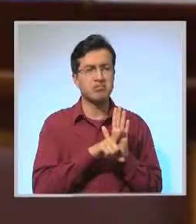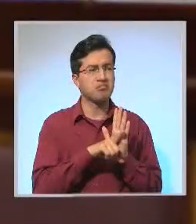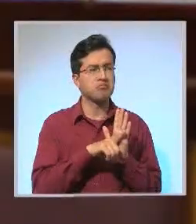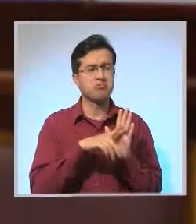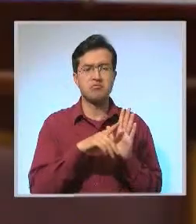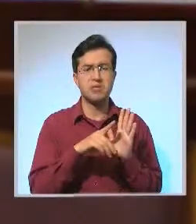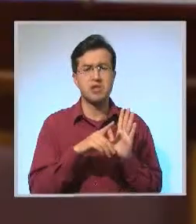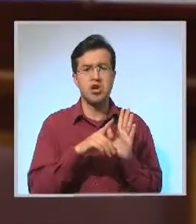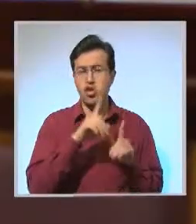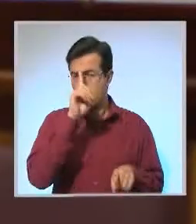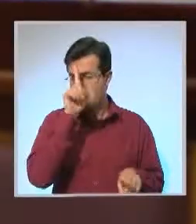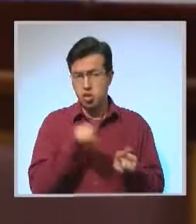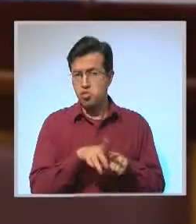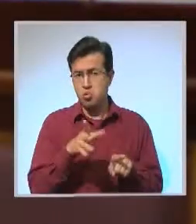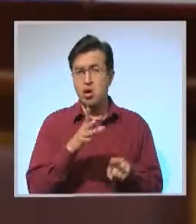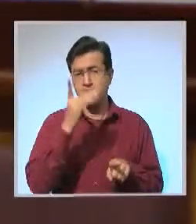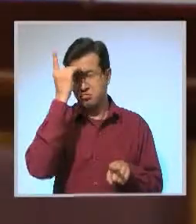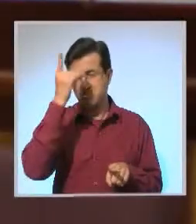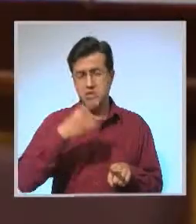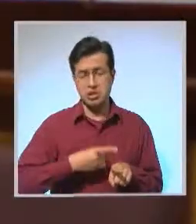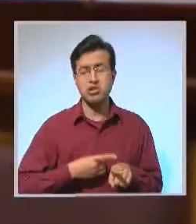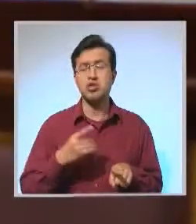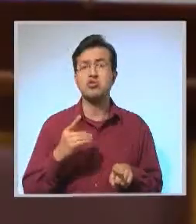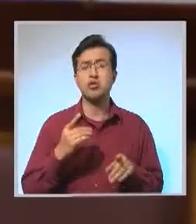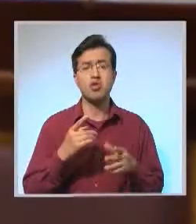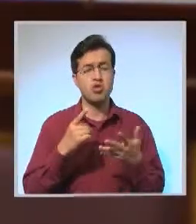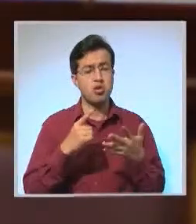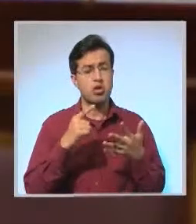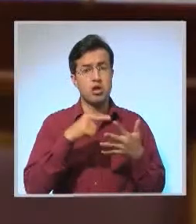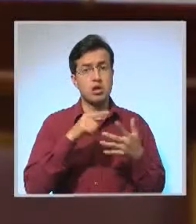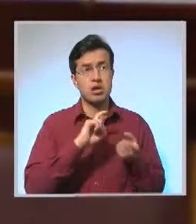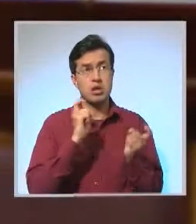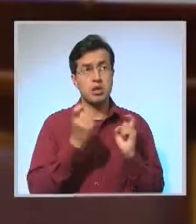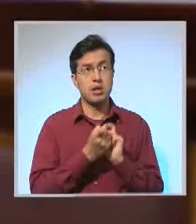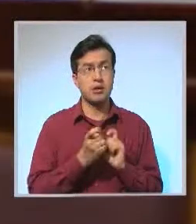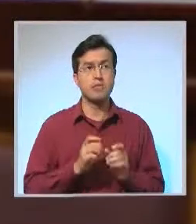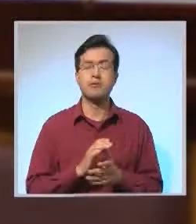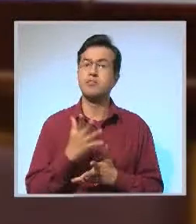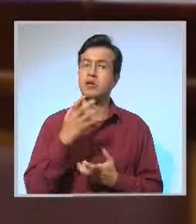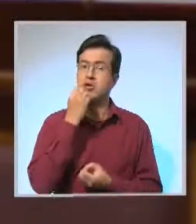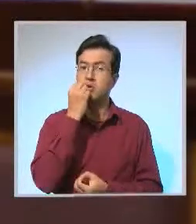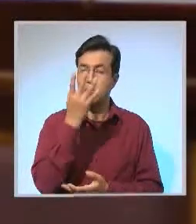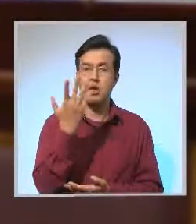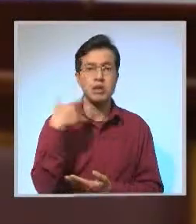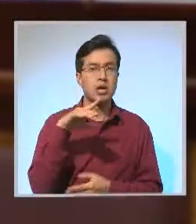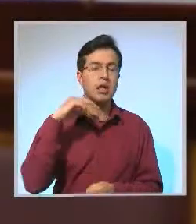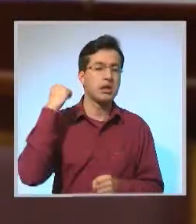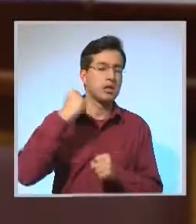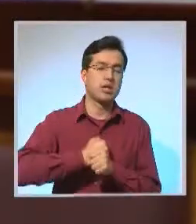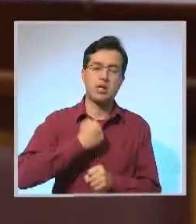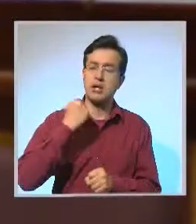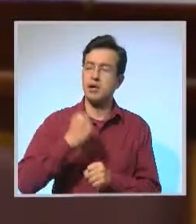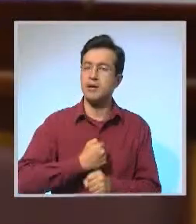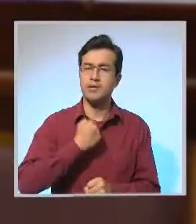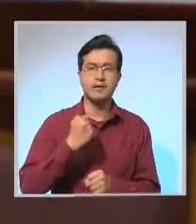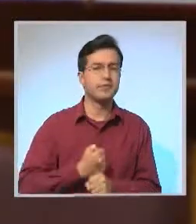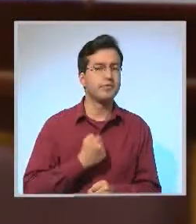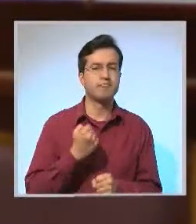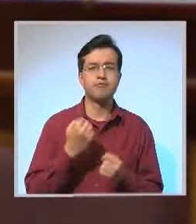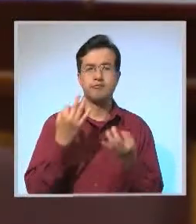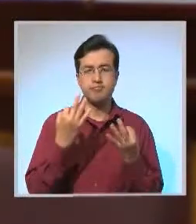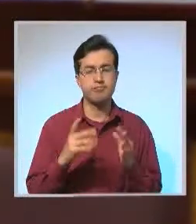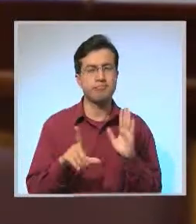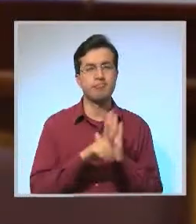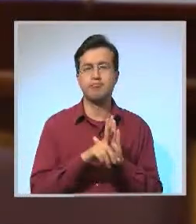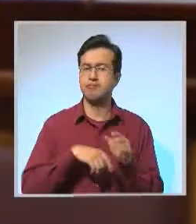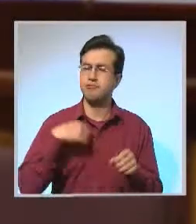establecido este este veto pero yo quisiera señalar que hemos trabajado también en la construcción